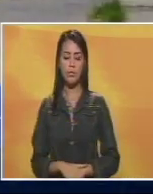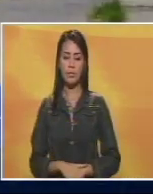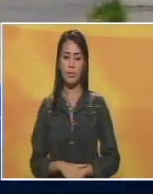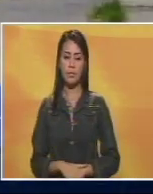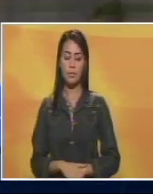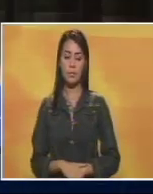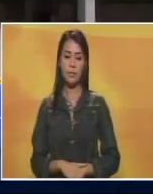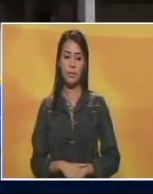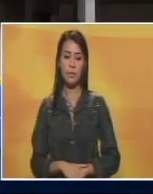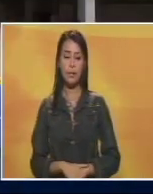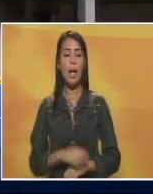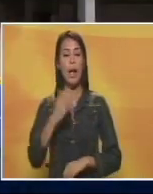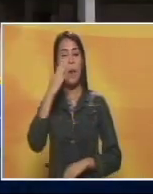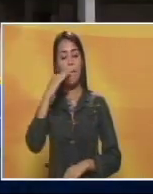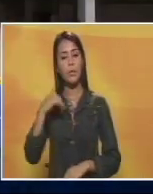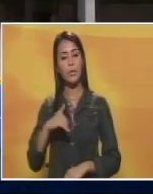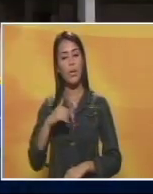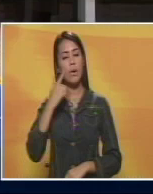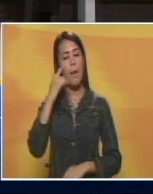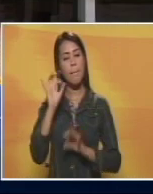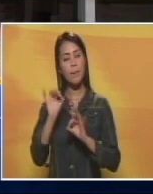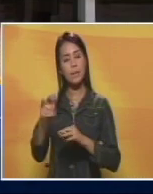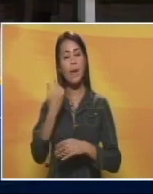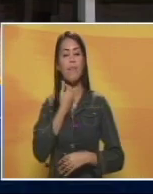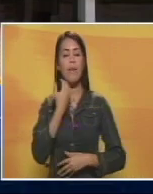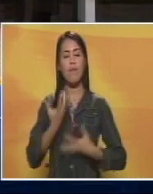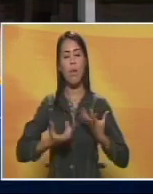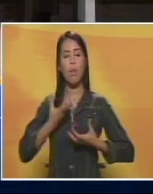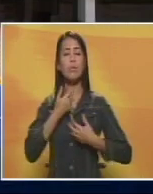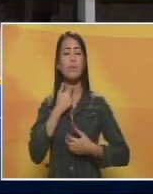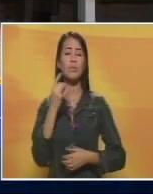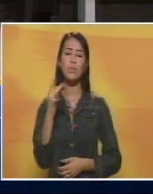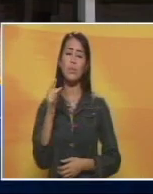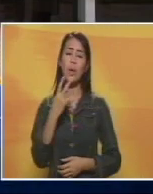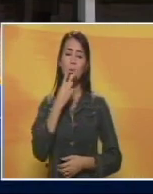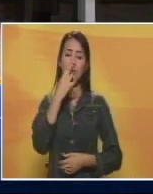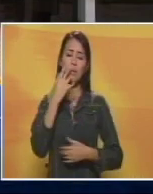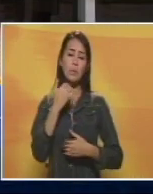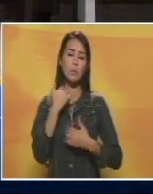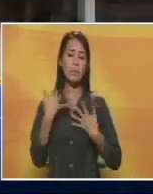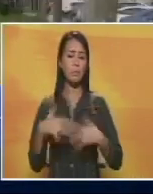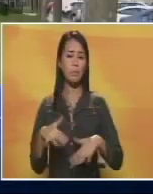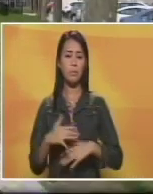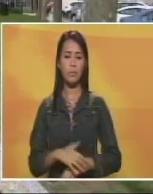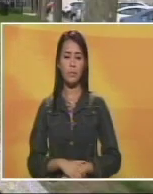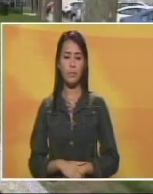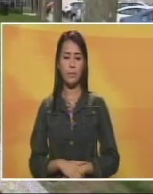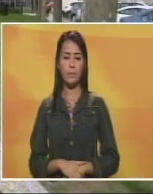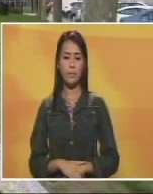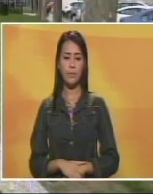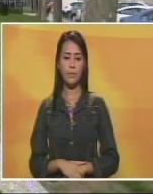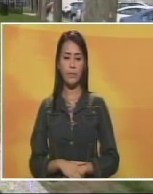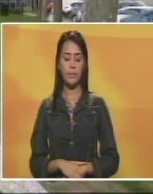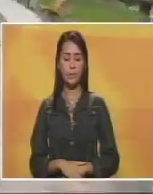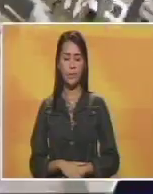afecta especialmente a los menores de edad, generando fiebre, dolor de garganta, dificultad respiratoria y lesiones en la piel.